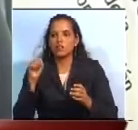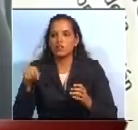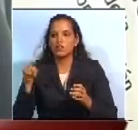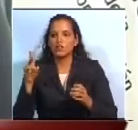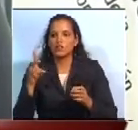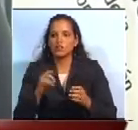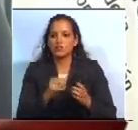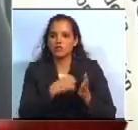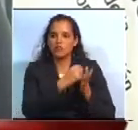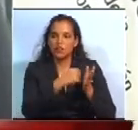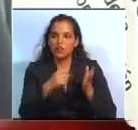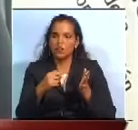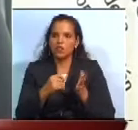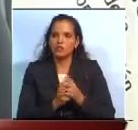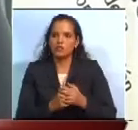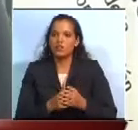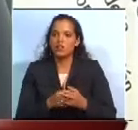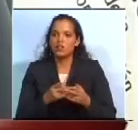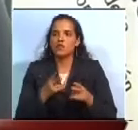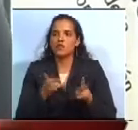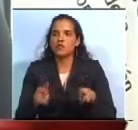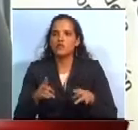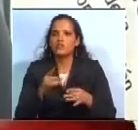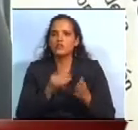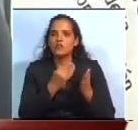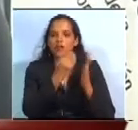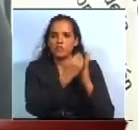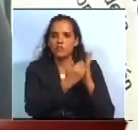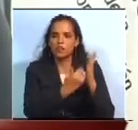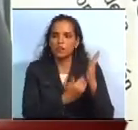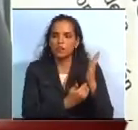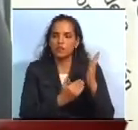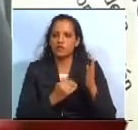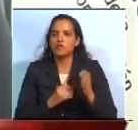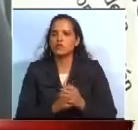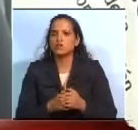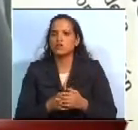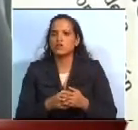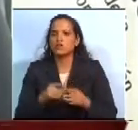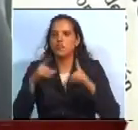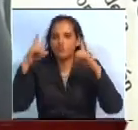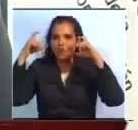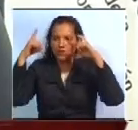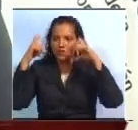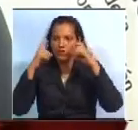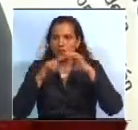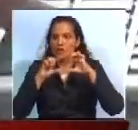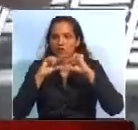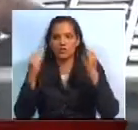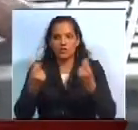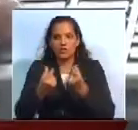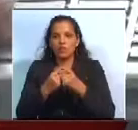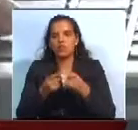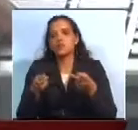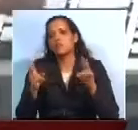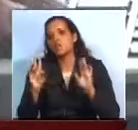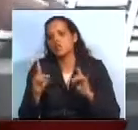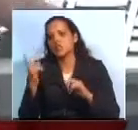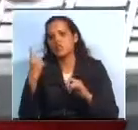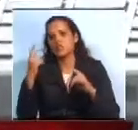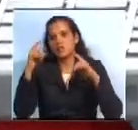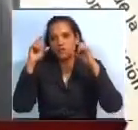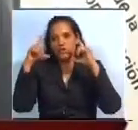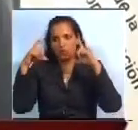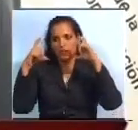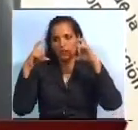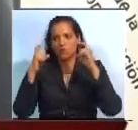¿no? Detalle del rider técnico que requiere el artista, fotografía del grupo musical o solista.